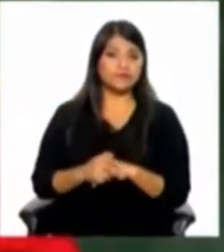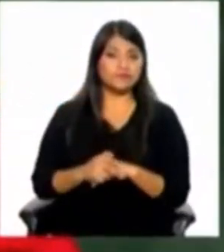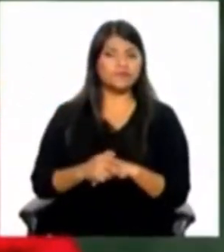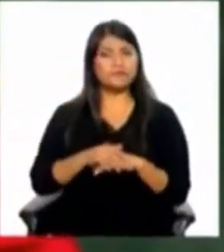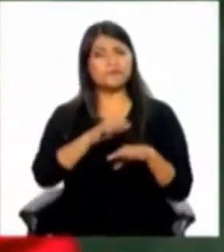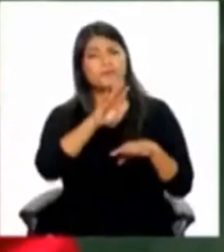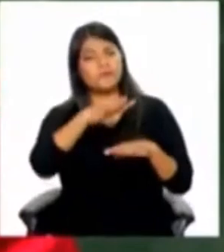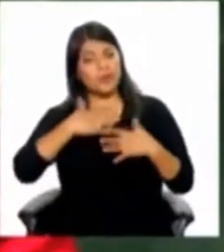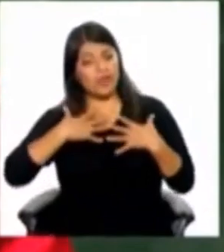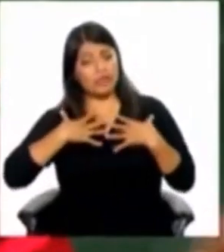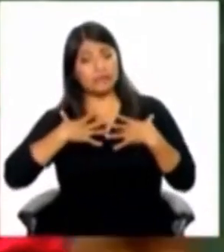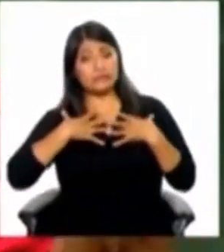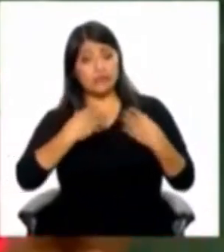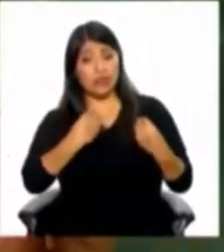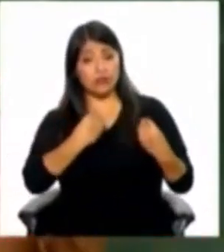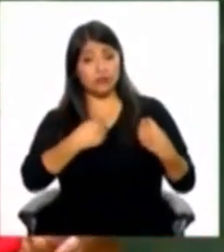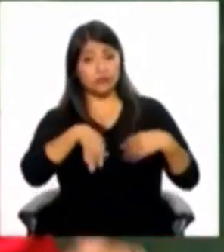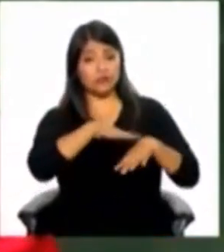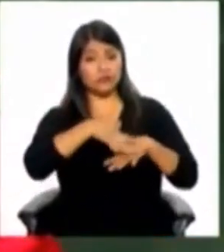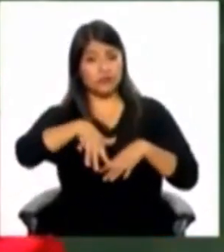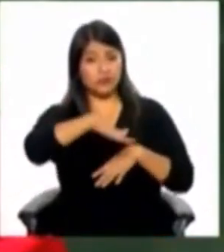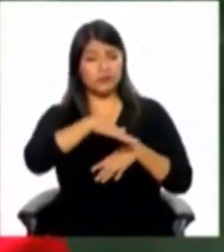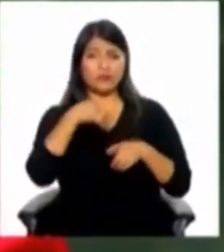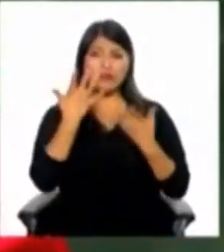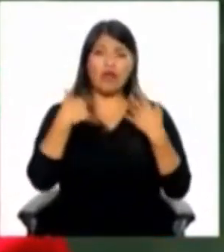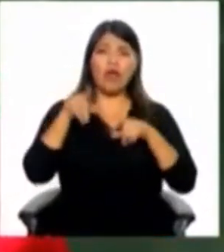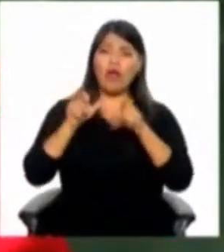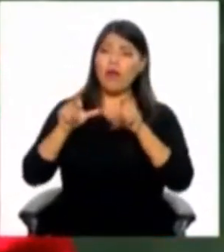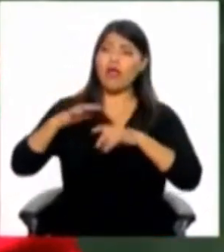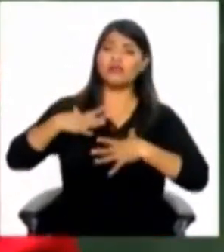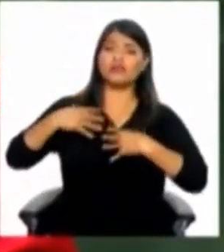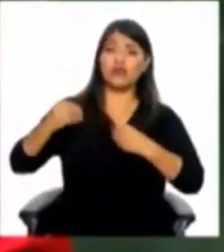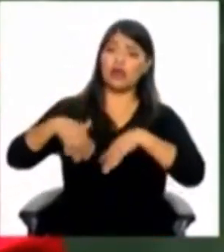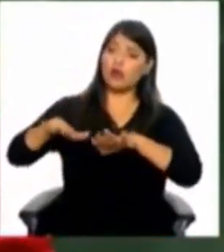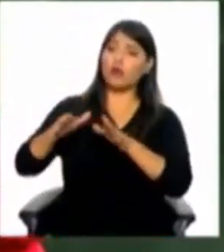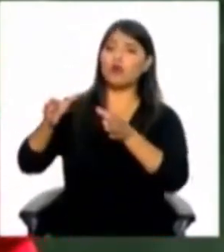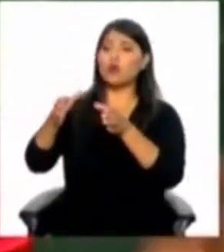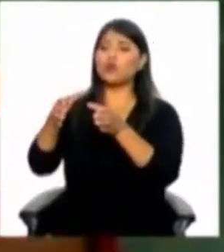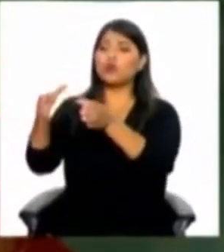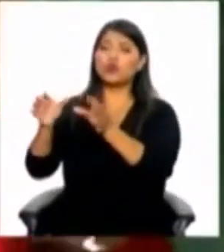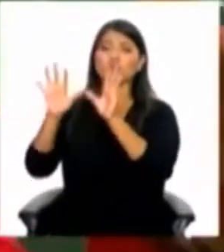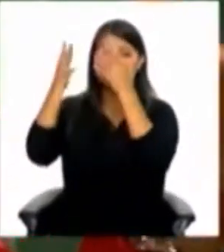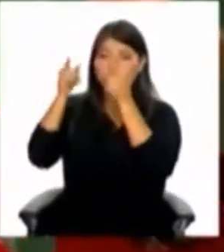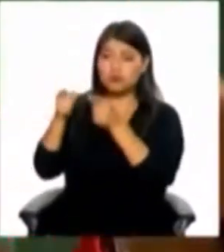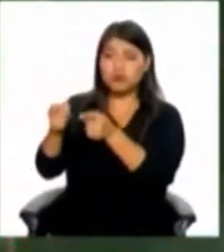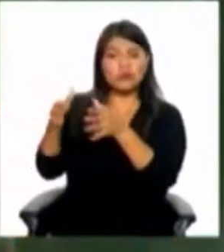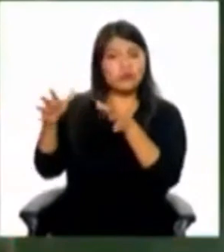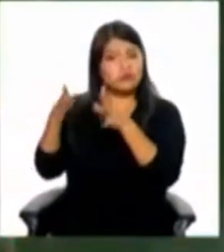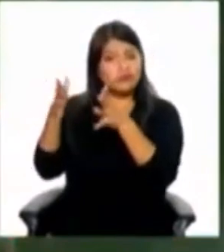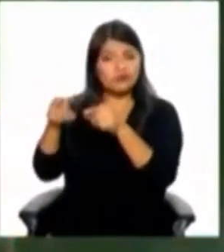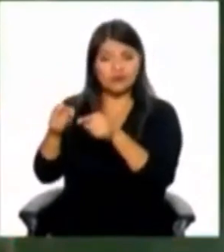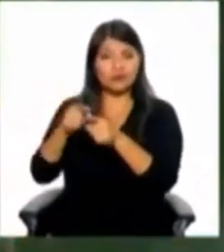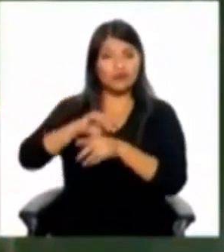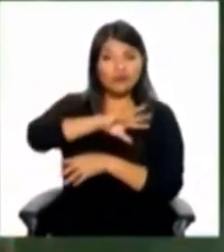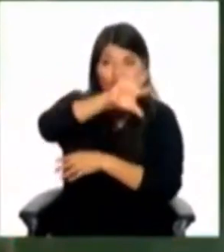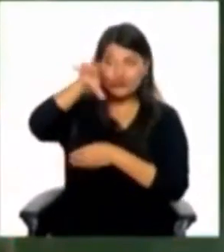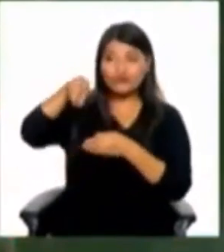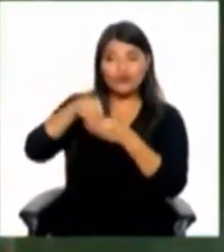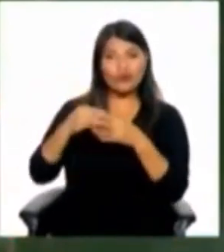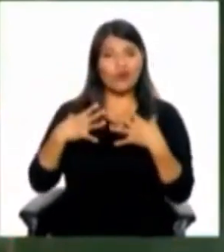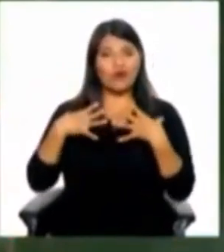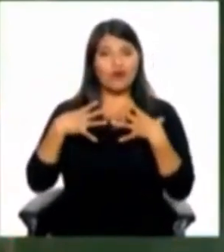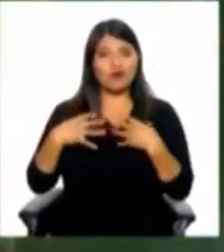nos demostró que no es un problema de unos cuantos o de unos pocos, sino de todos.